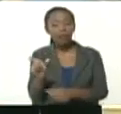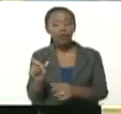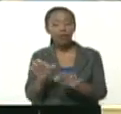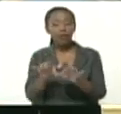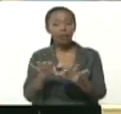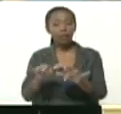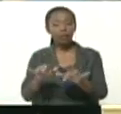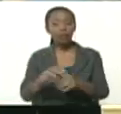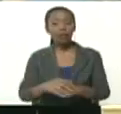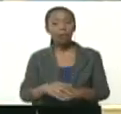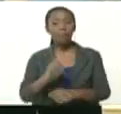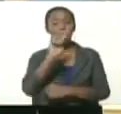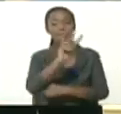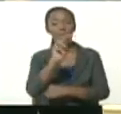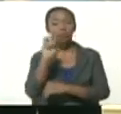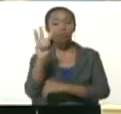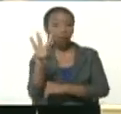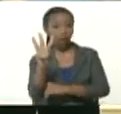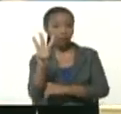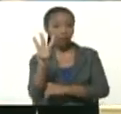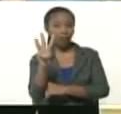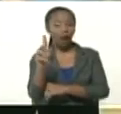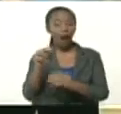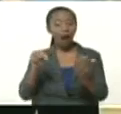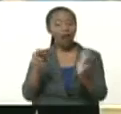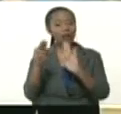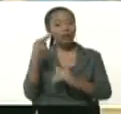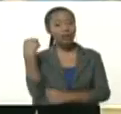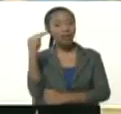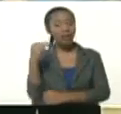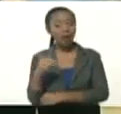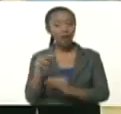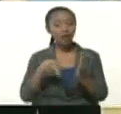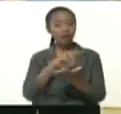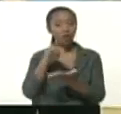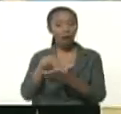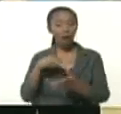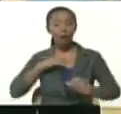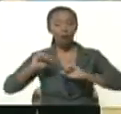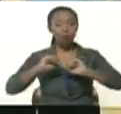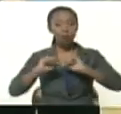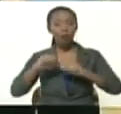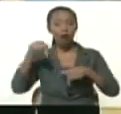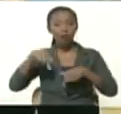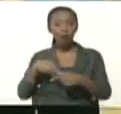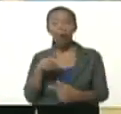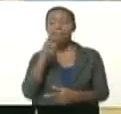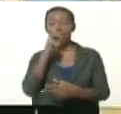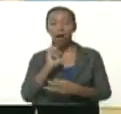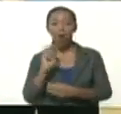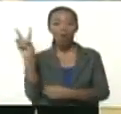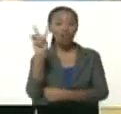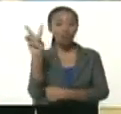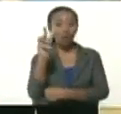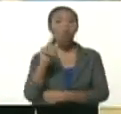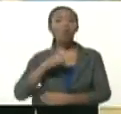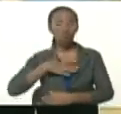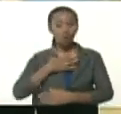23 taquillas que a nivel nacional estamos activando el día de hoy del Banco de Venezuela, usted podrá